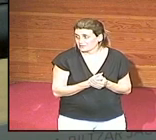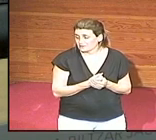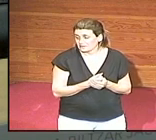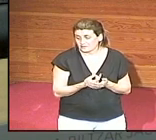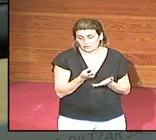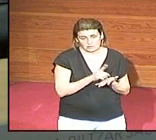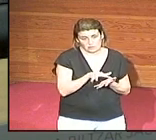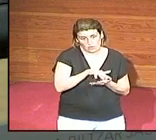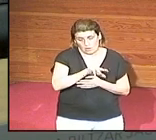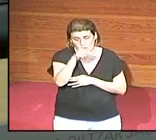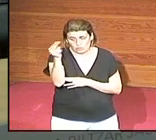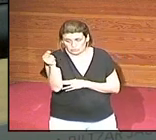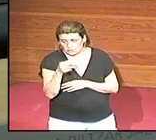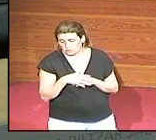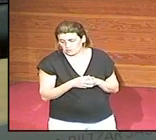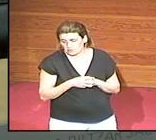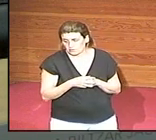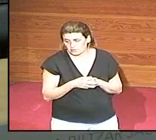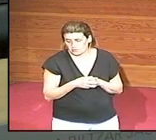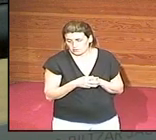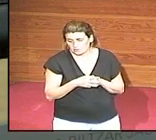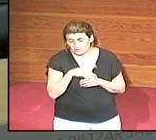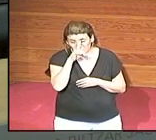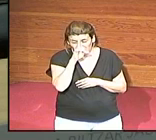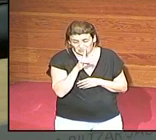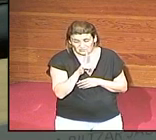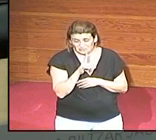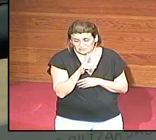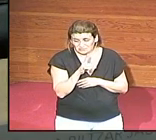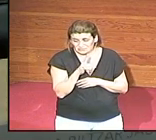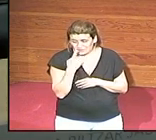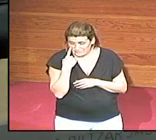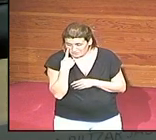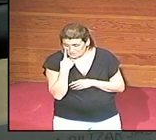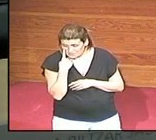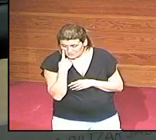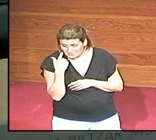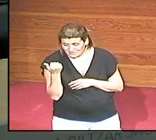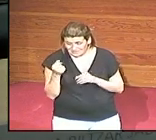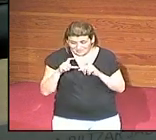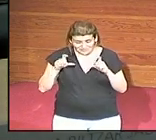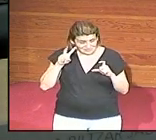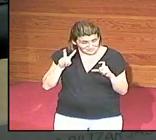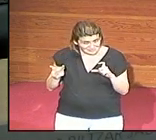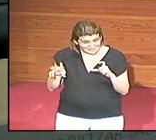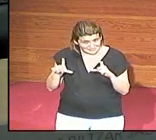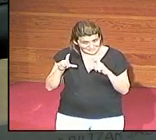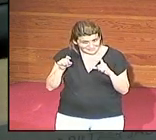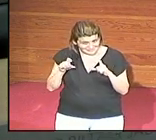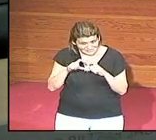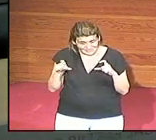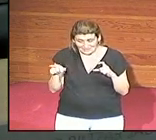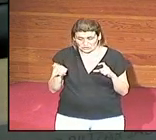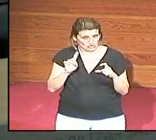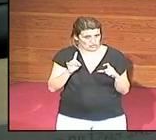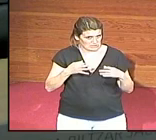otro lado. No sé si os... A ver si es tan grande. ¿Os fijáis en esto? Eso no es